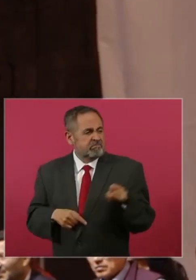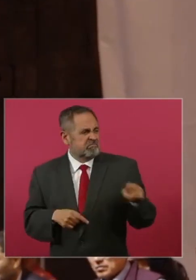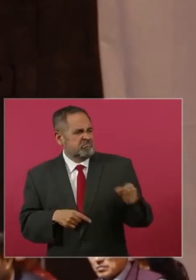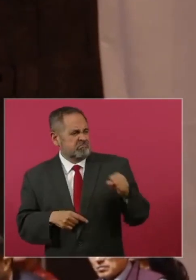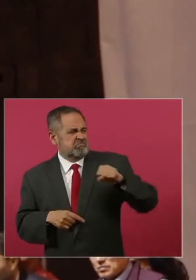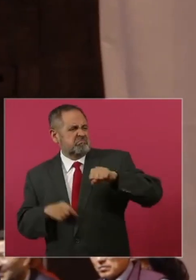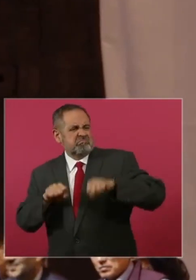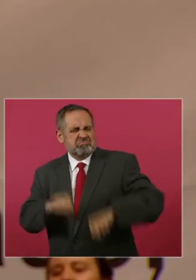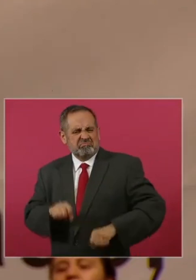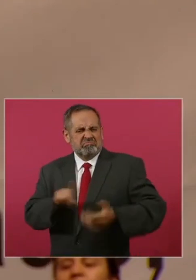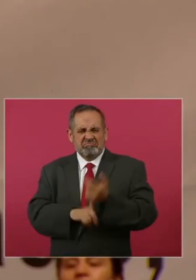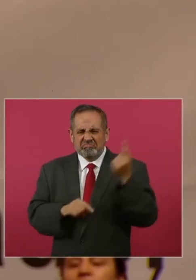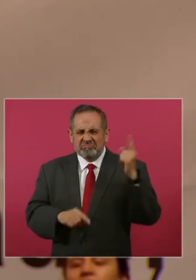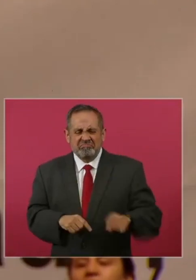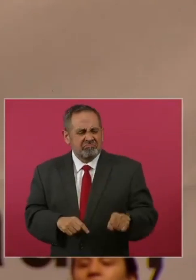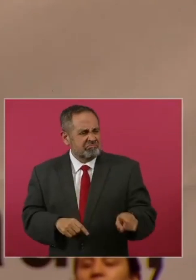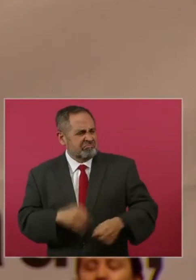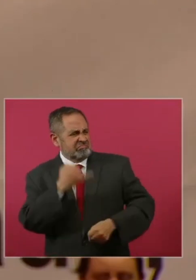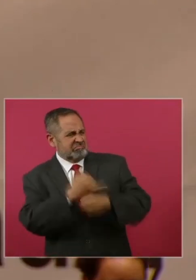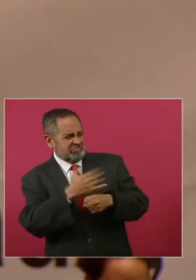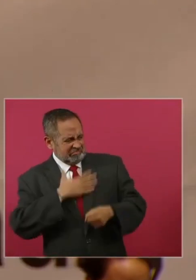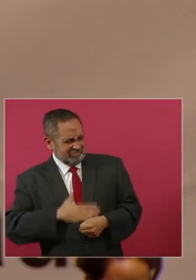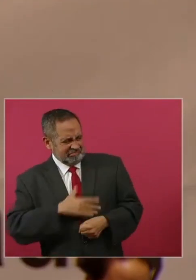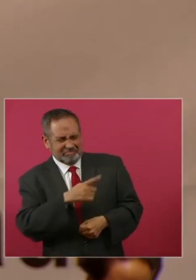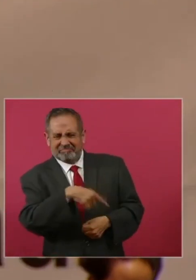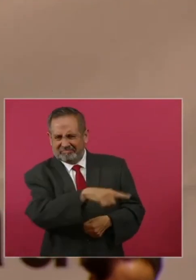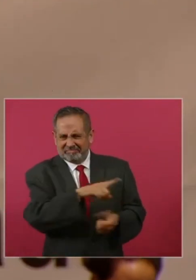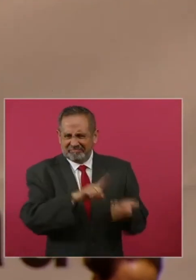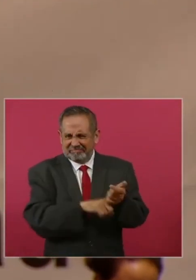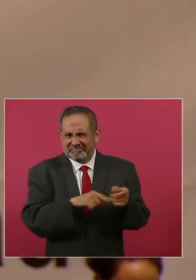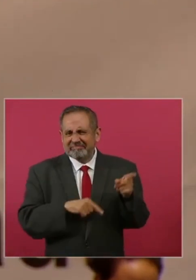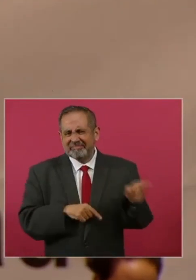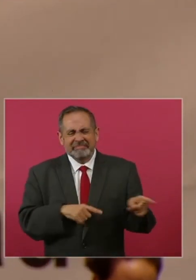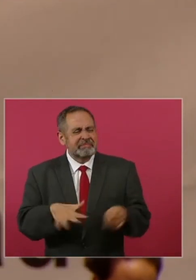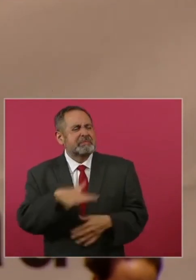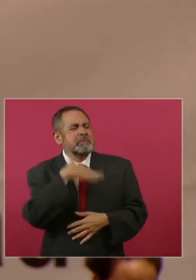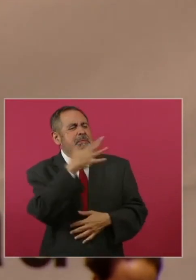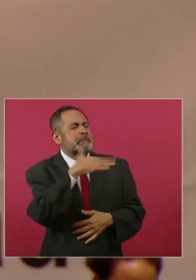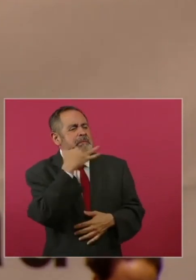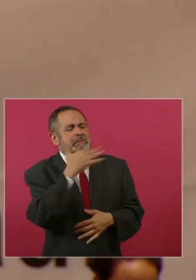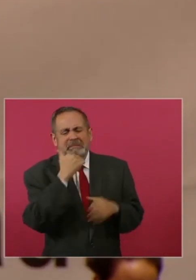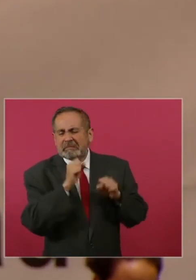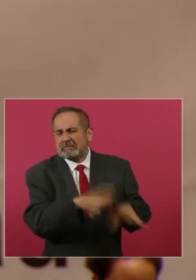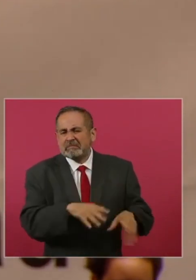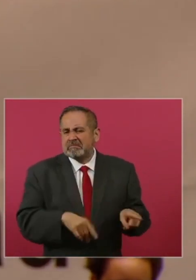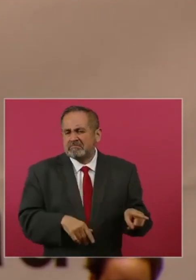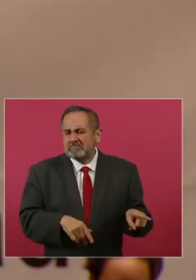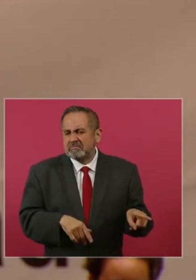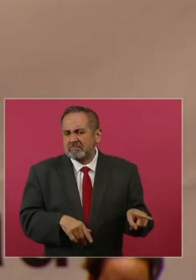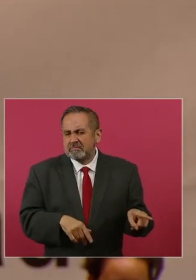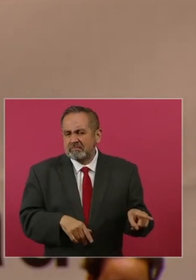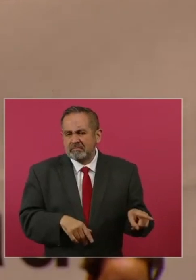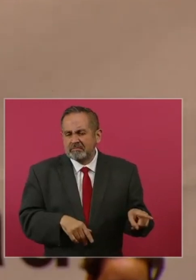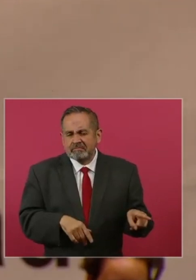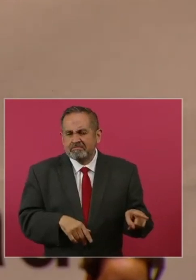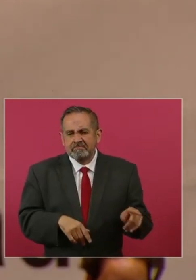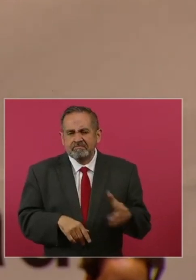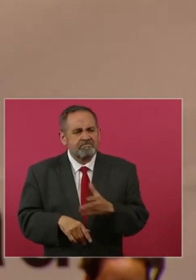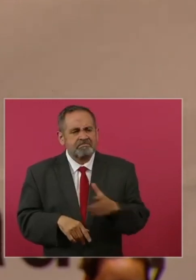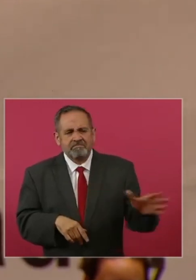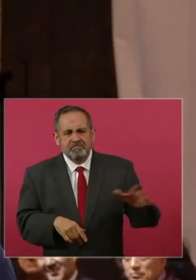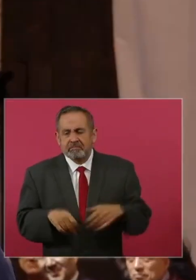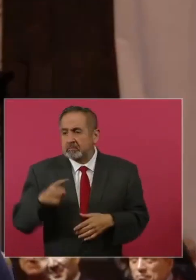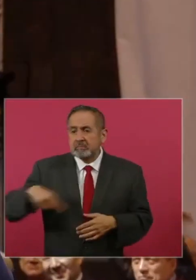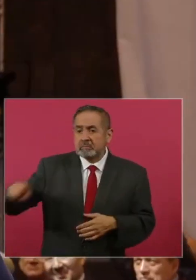autoritaria, say that if we're injusta to change, y de corrupción, entity, no hay que ser